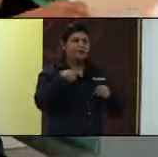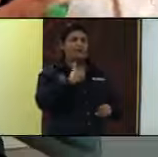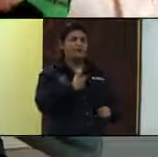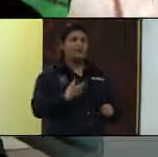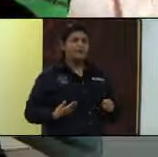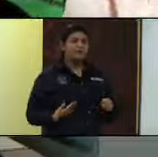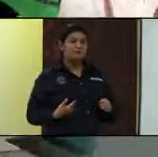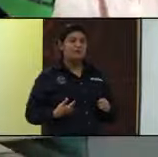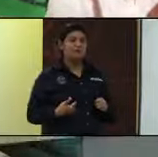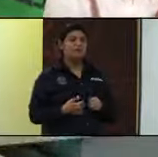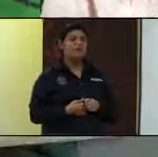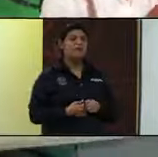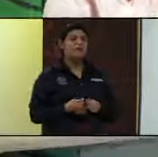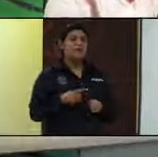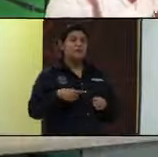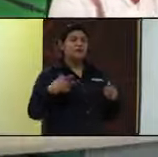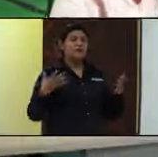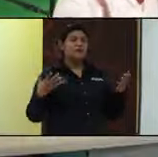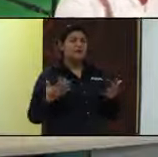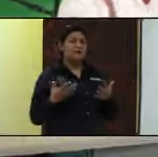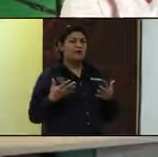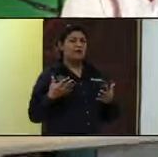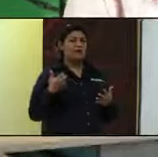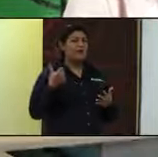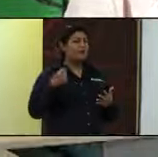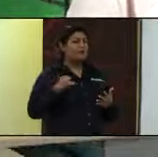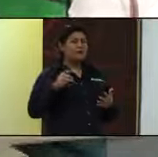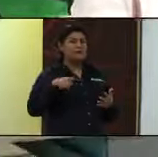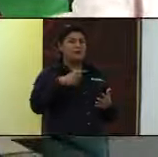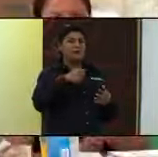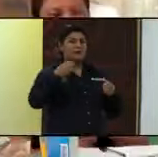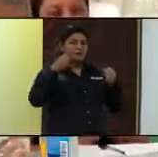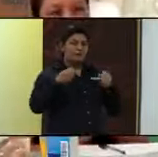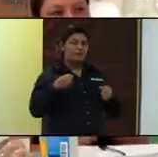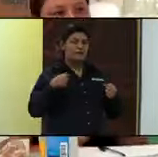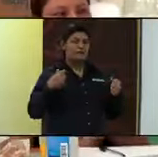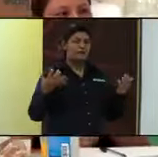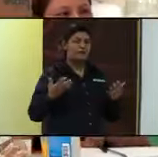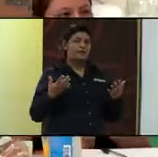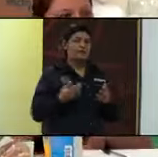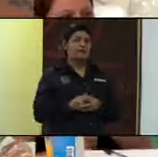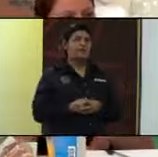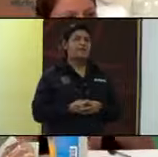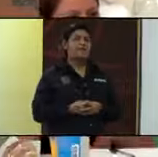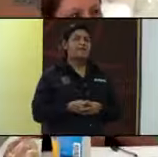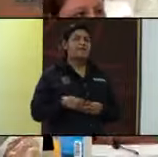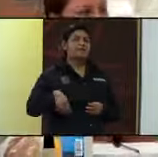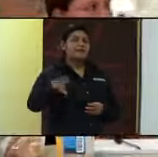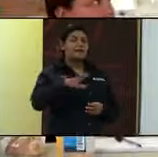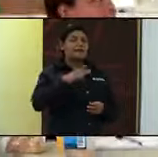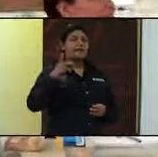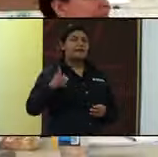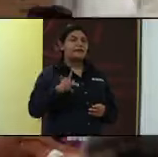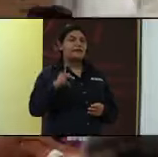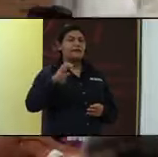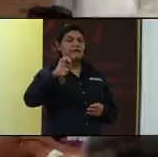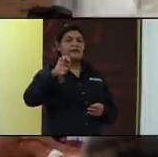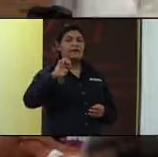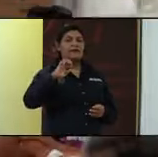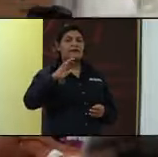presidente municipal en una acción que así nos comprometimos y así lo estamos haciendo. Ahí está la comisaría de Ejidal del